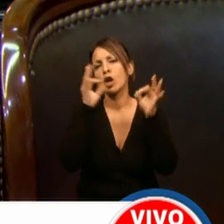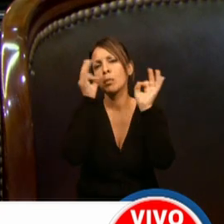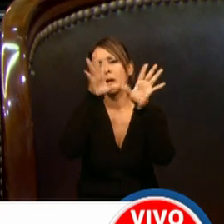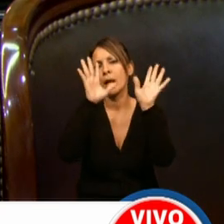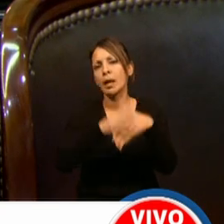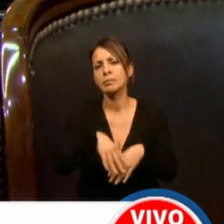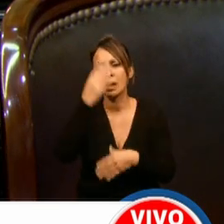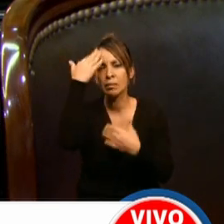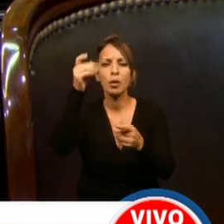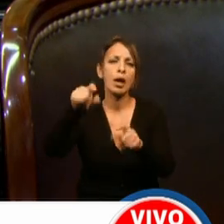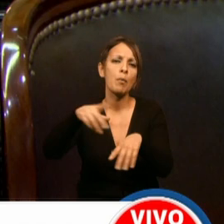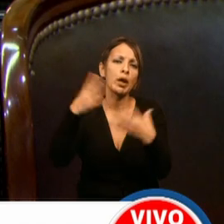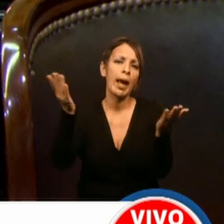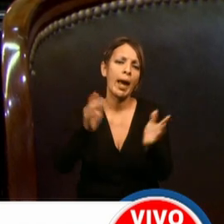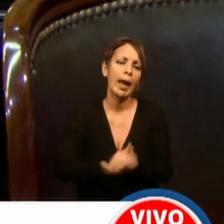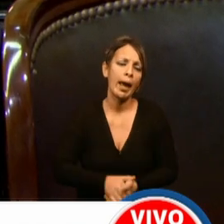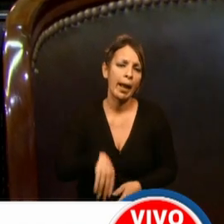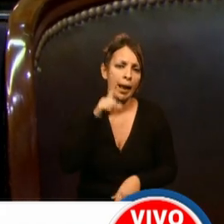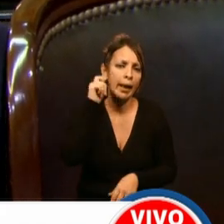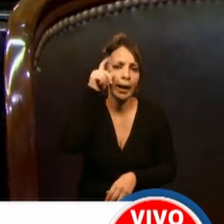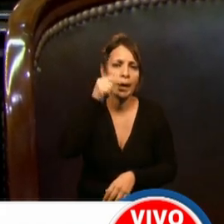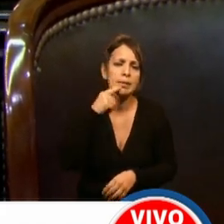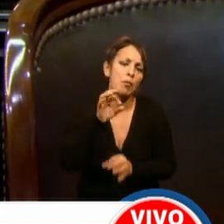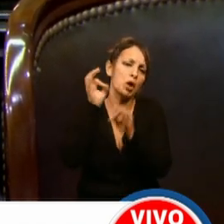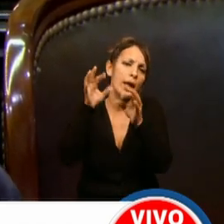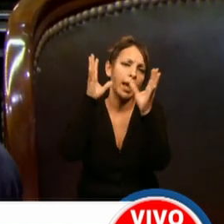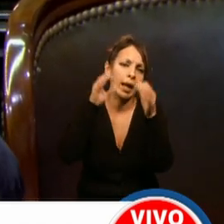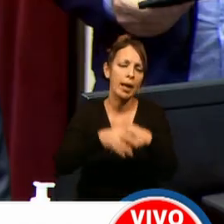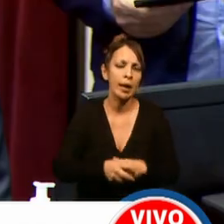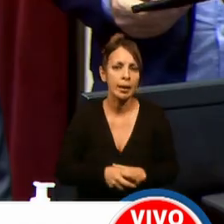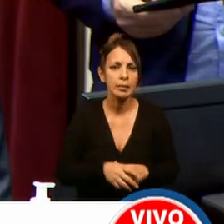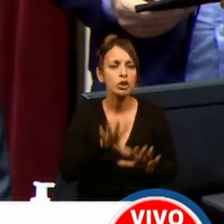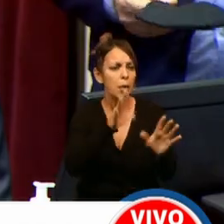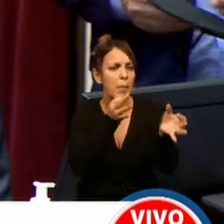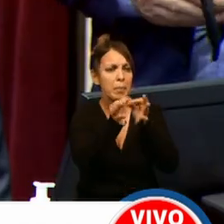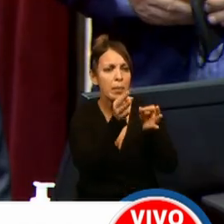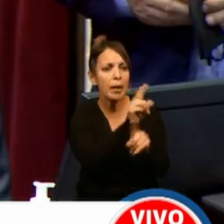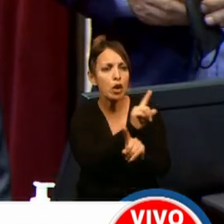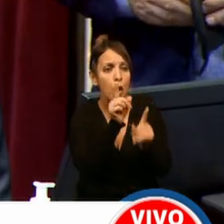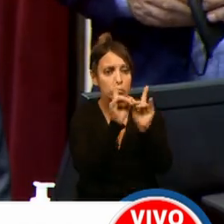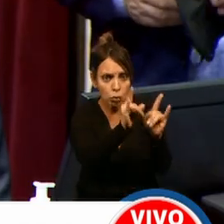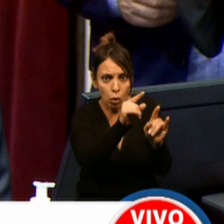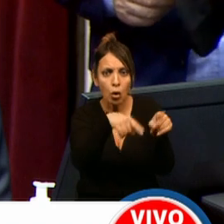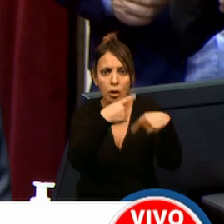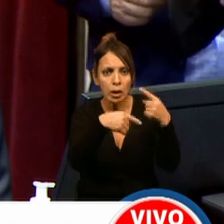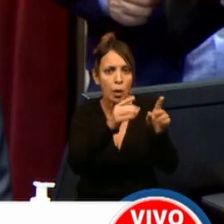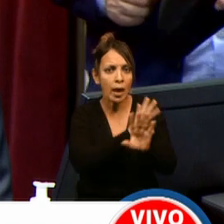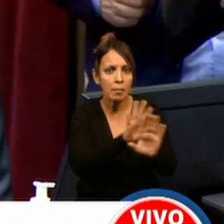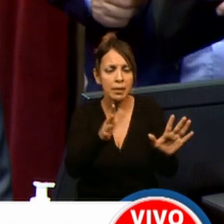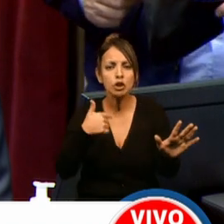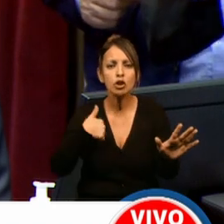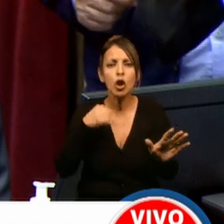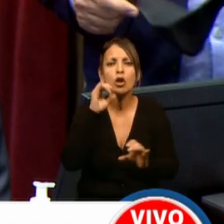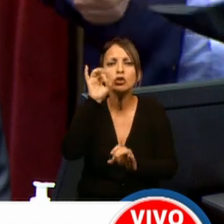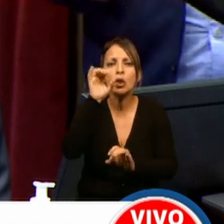tengo que hacer un diputado no diálogo usted continúe sólo voy a hacer